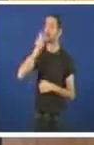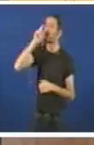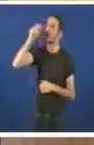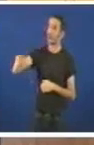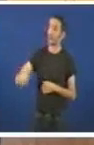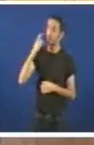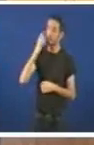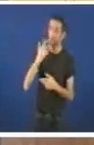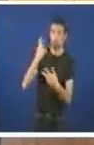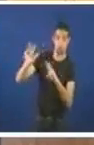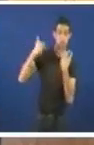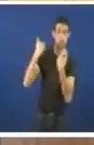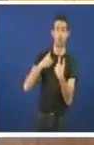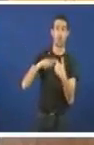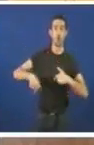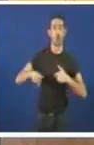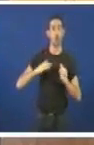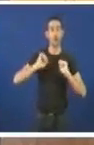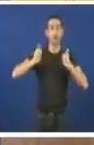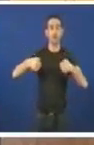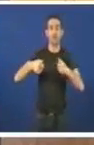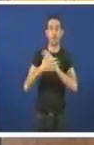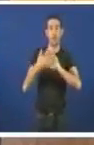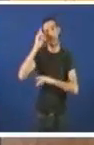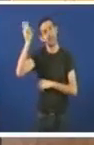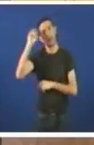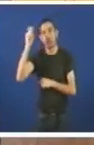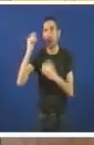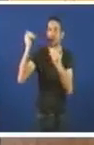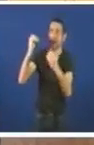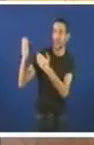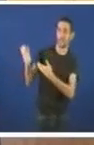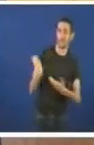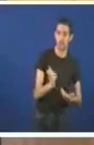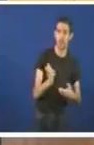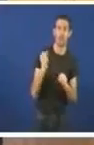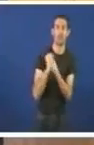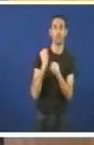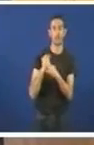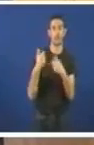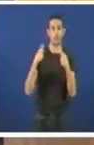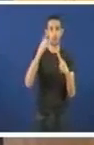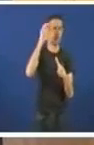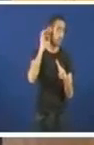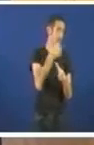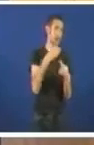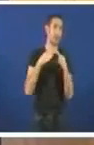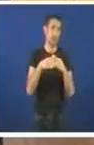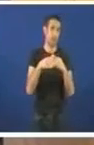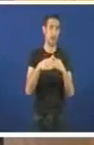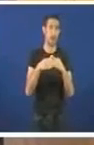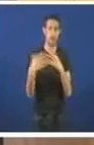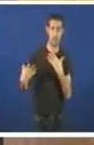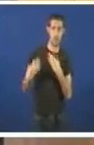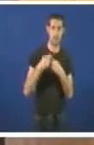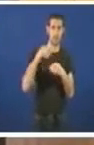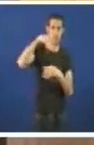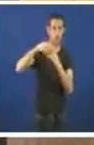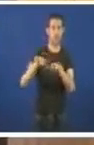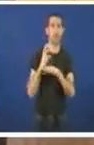Permítanme que hoxe empece saudando e agradecendo a presenza aos traballadores do naval que hoxe nos acompañan.